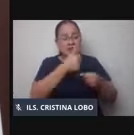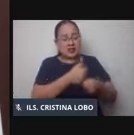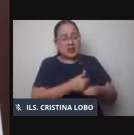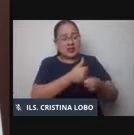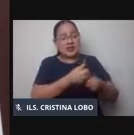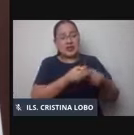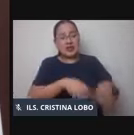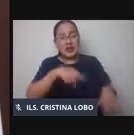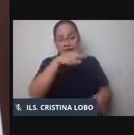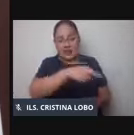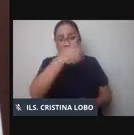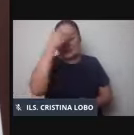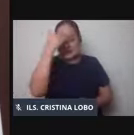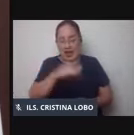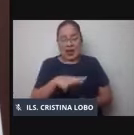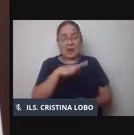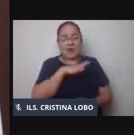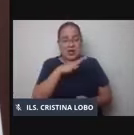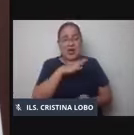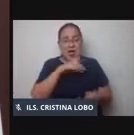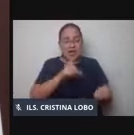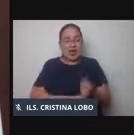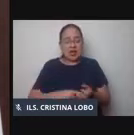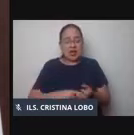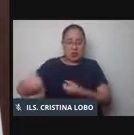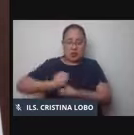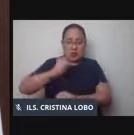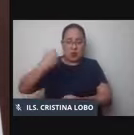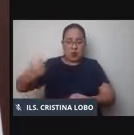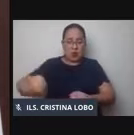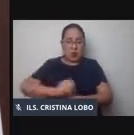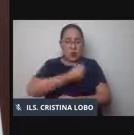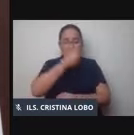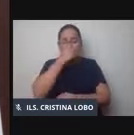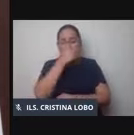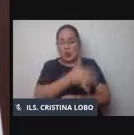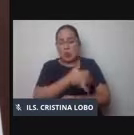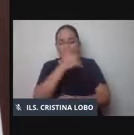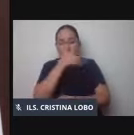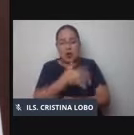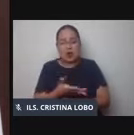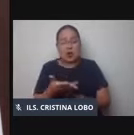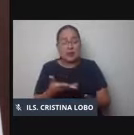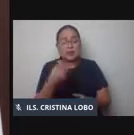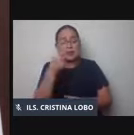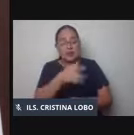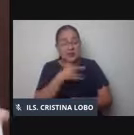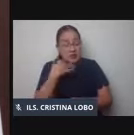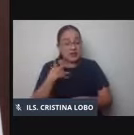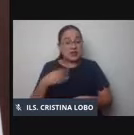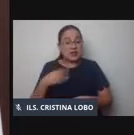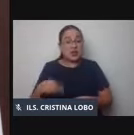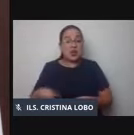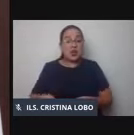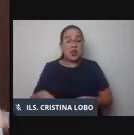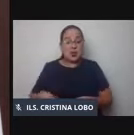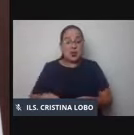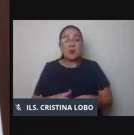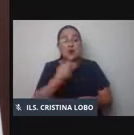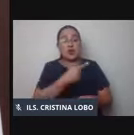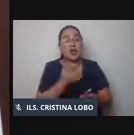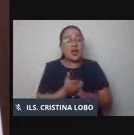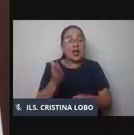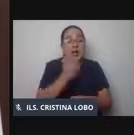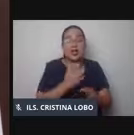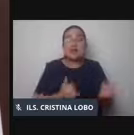sabe victimizada, se sabe violentada. Y entonces trae un sentimiento de culpa por haber decidido, por haber tomado una